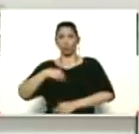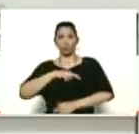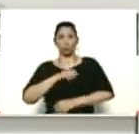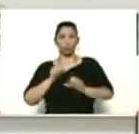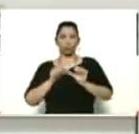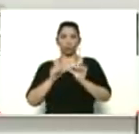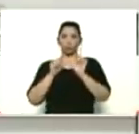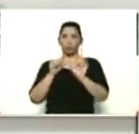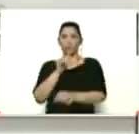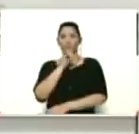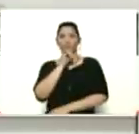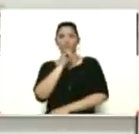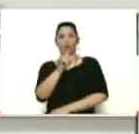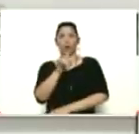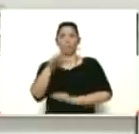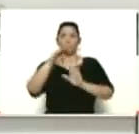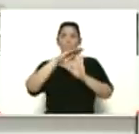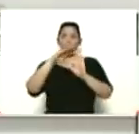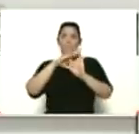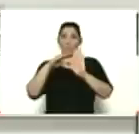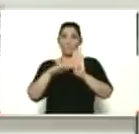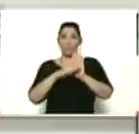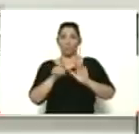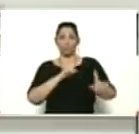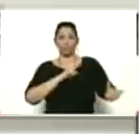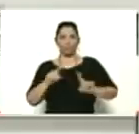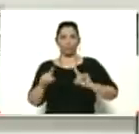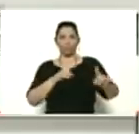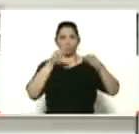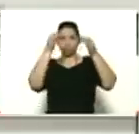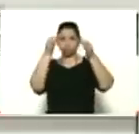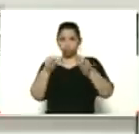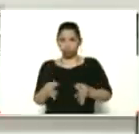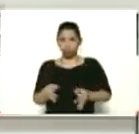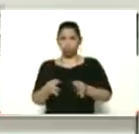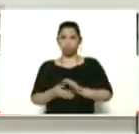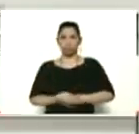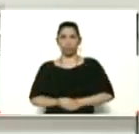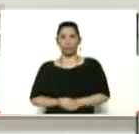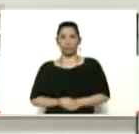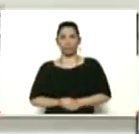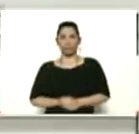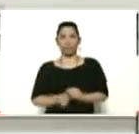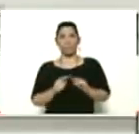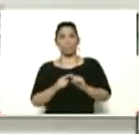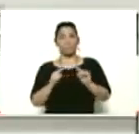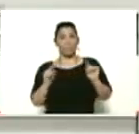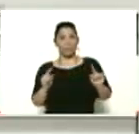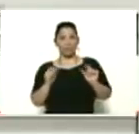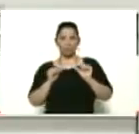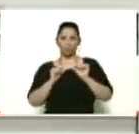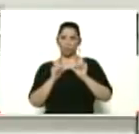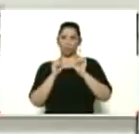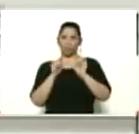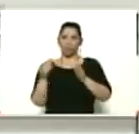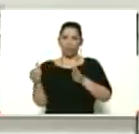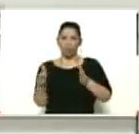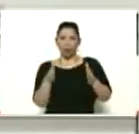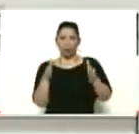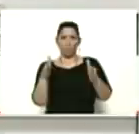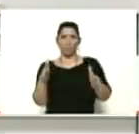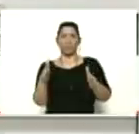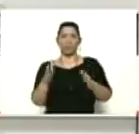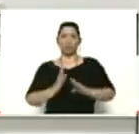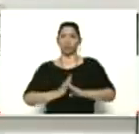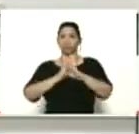seguiremos anunciando medidas y acciones concretas justamente para seguir por este camino.